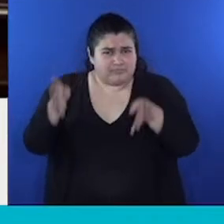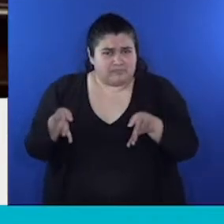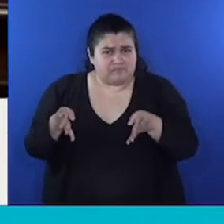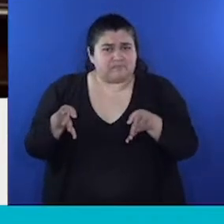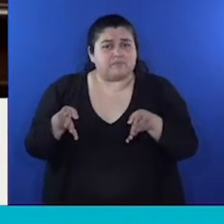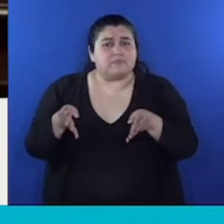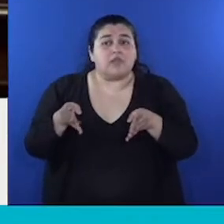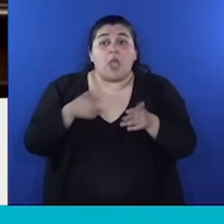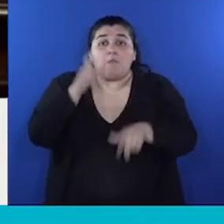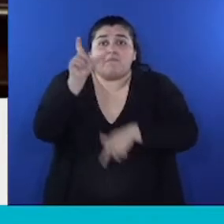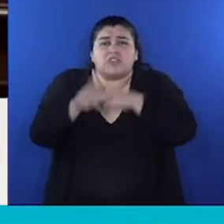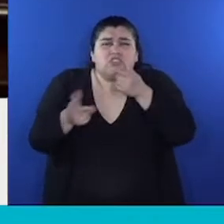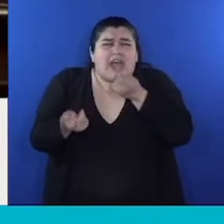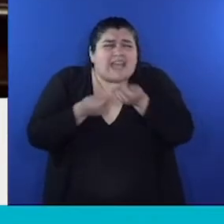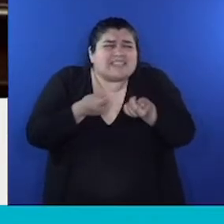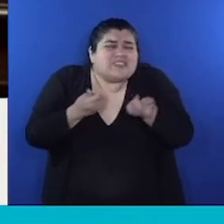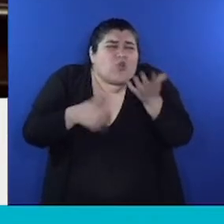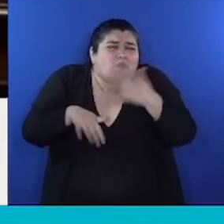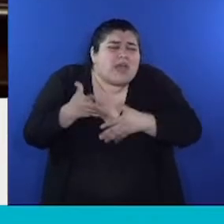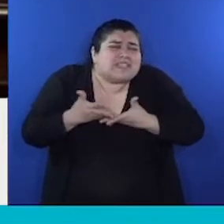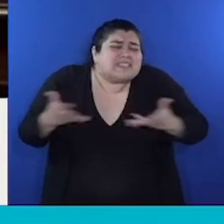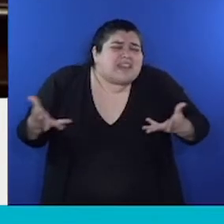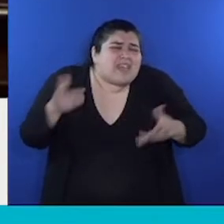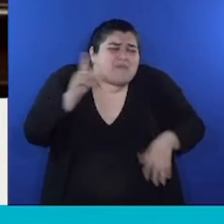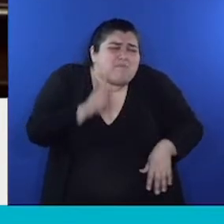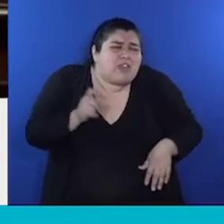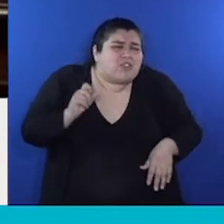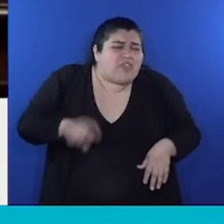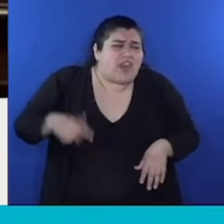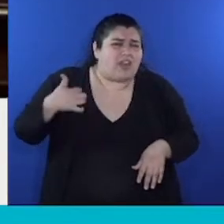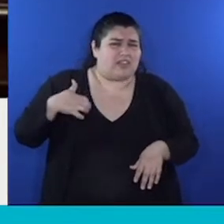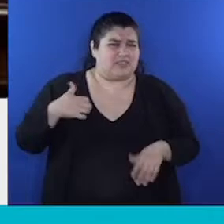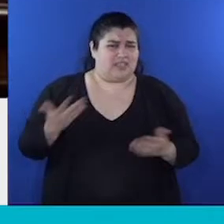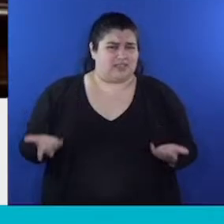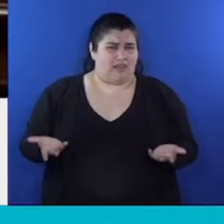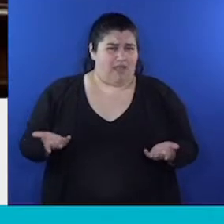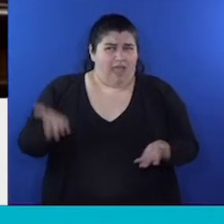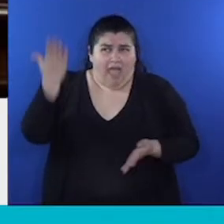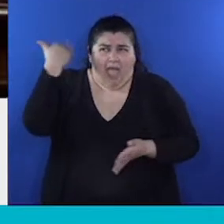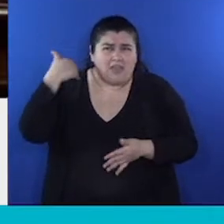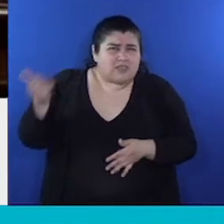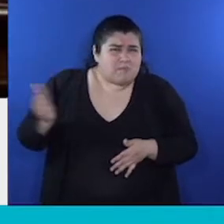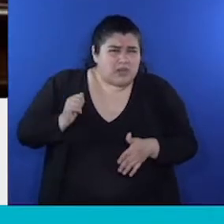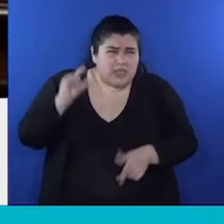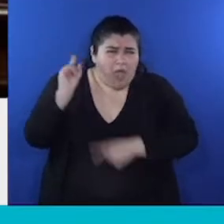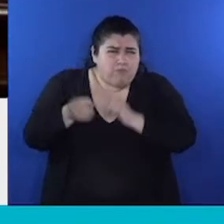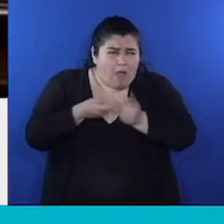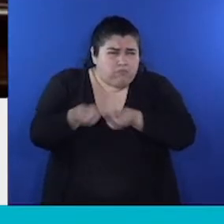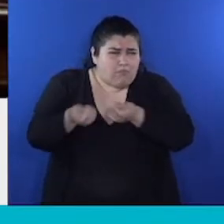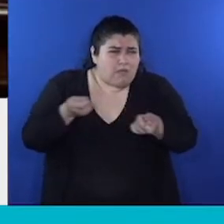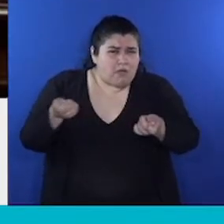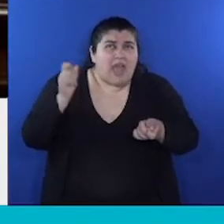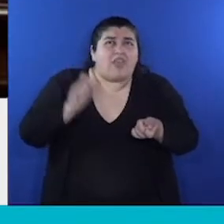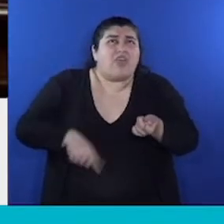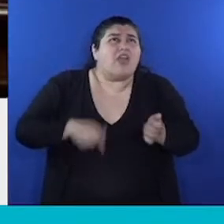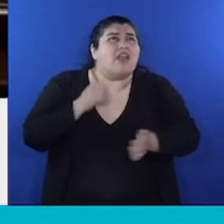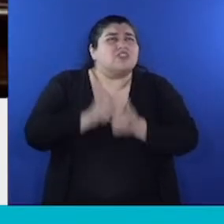a los asesinos más grandes de la historia argentina, a los genocidas de la historia argentina,